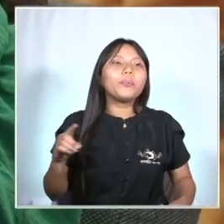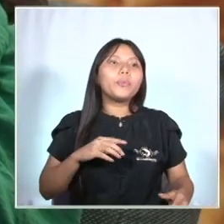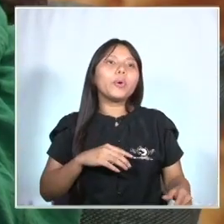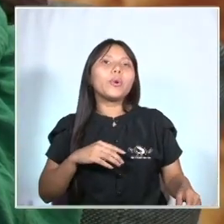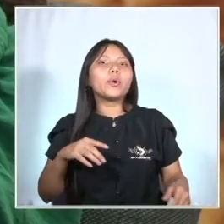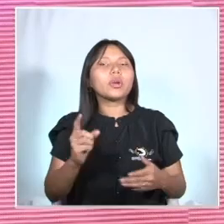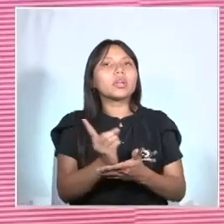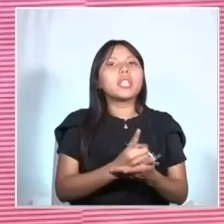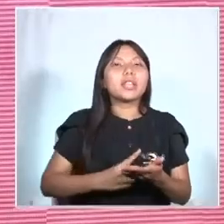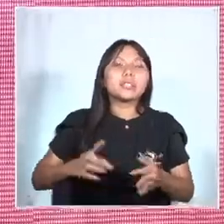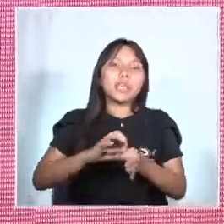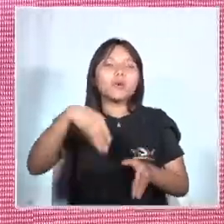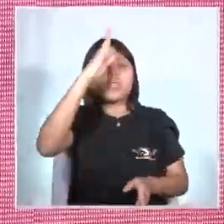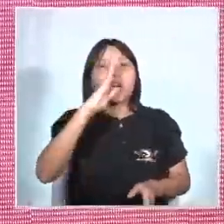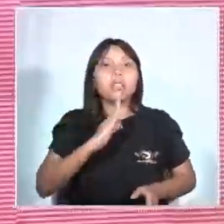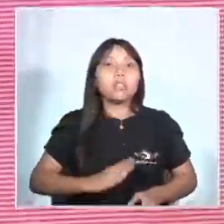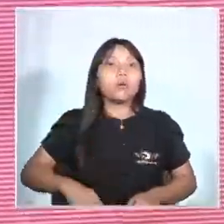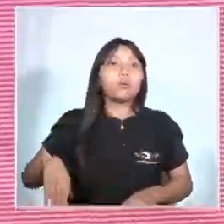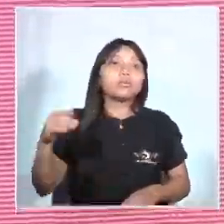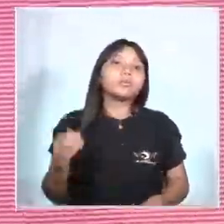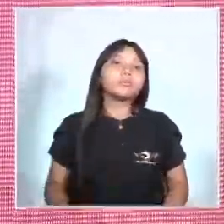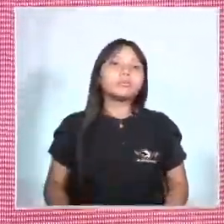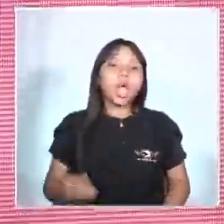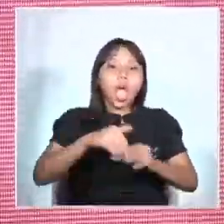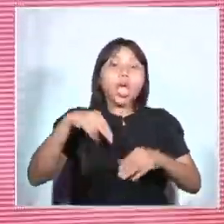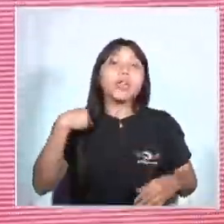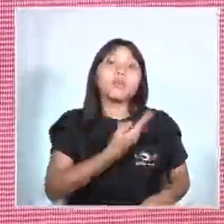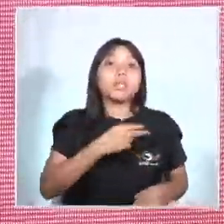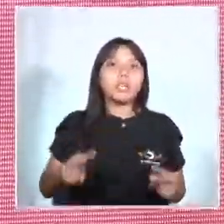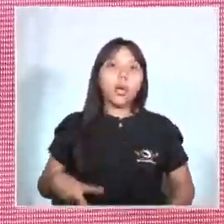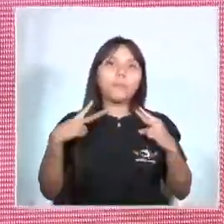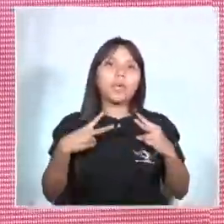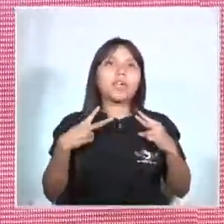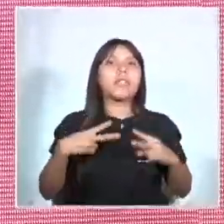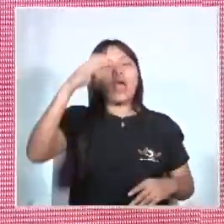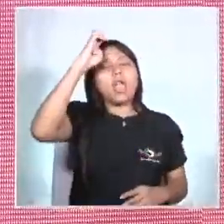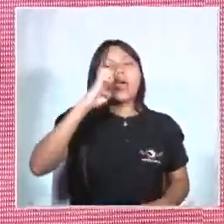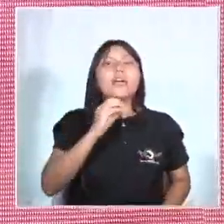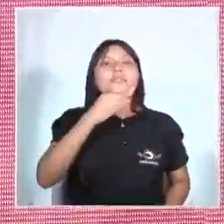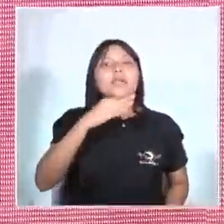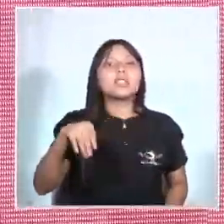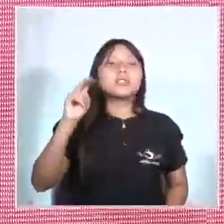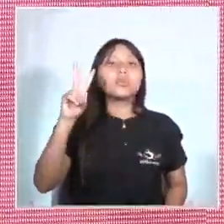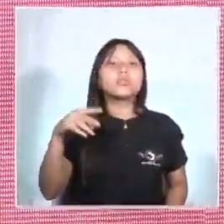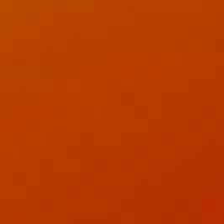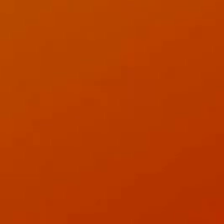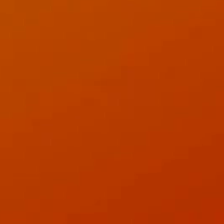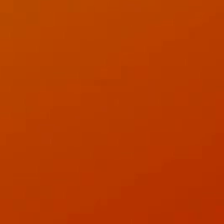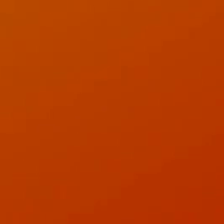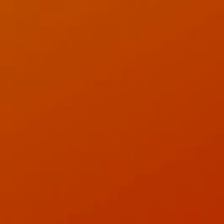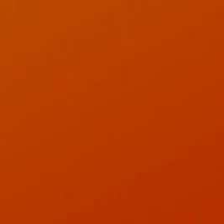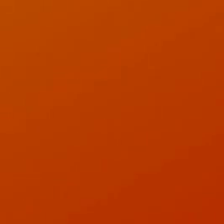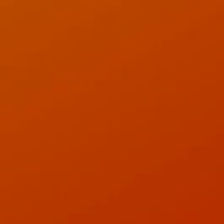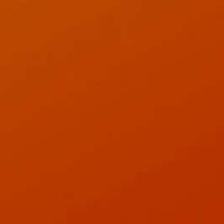eterno de Dios asignado a nuestras vidas, Efesios 2:10 dice que fuimos creados